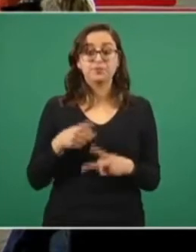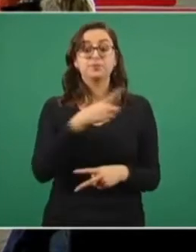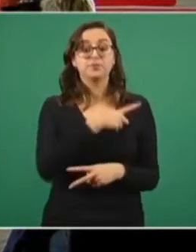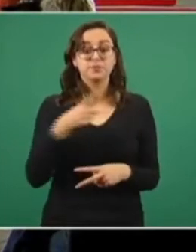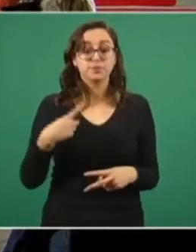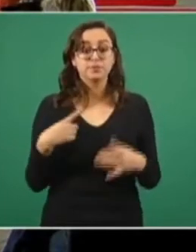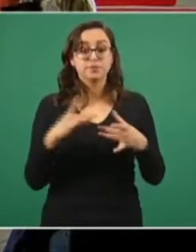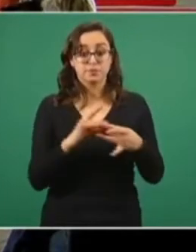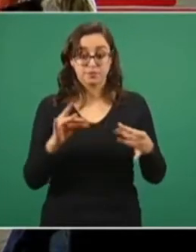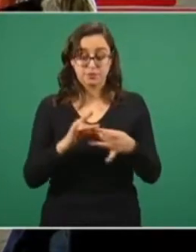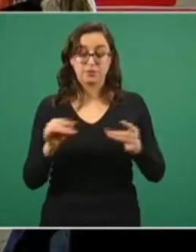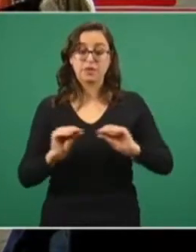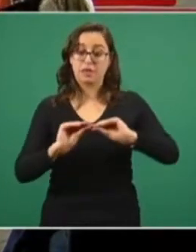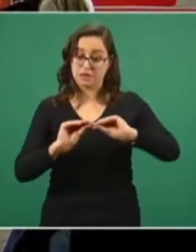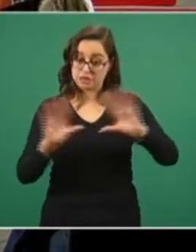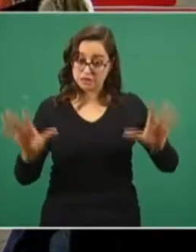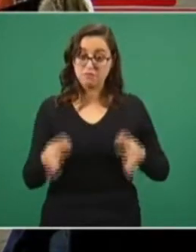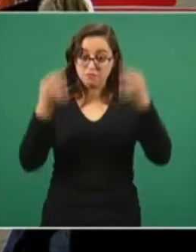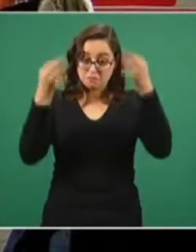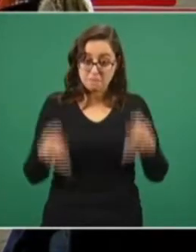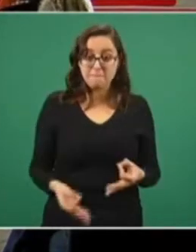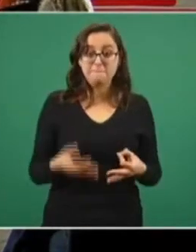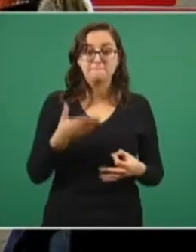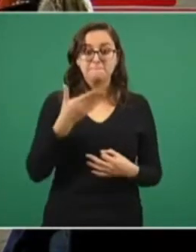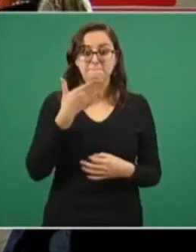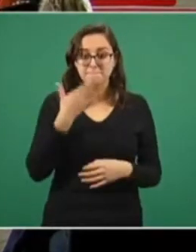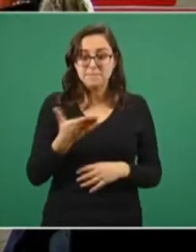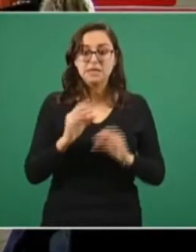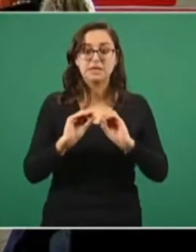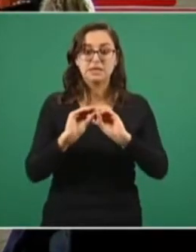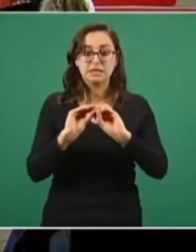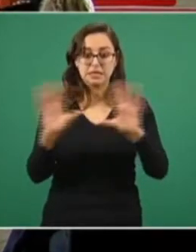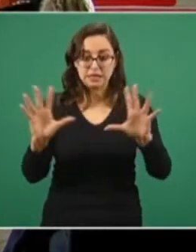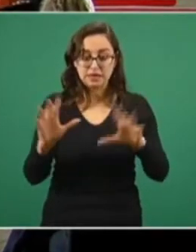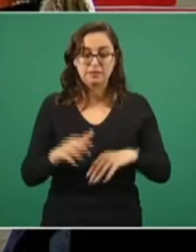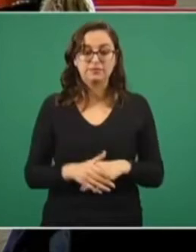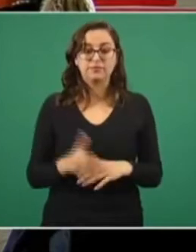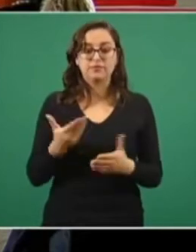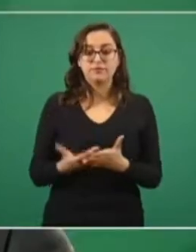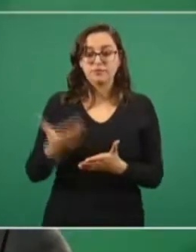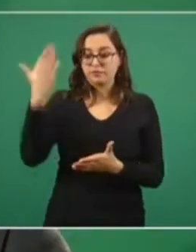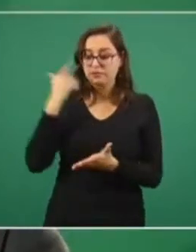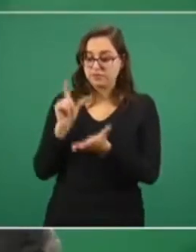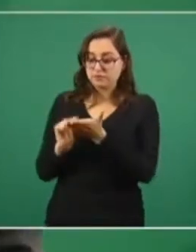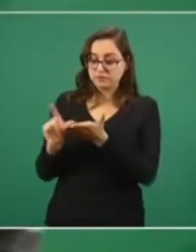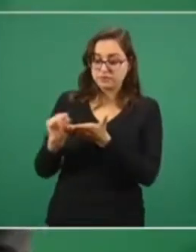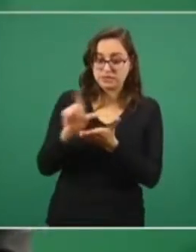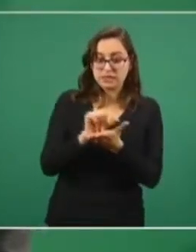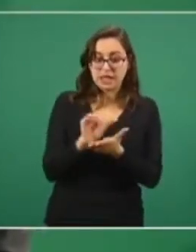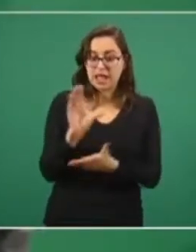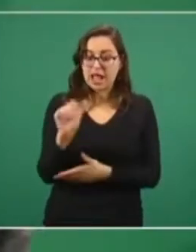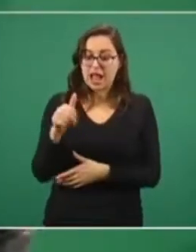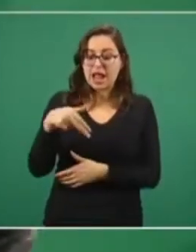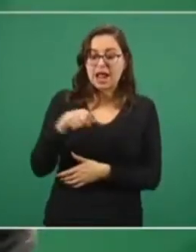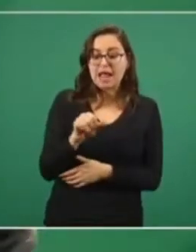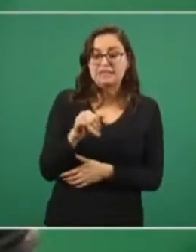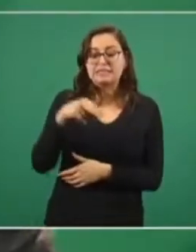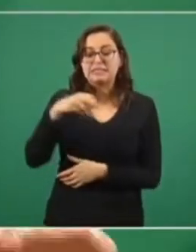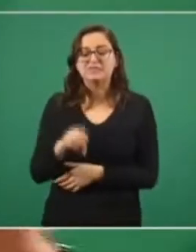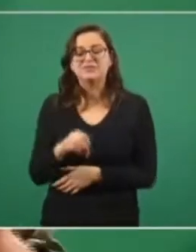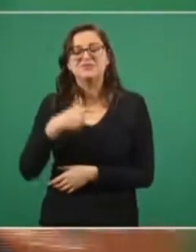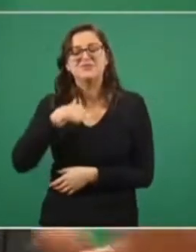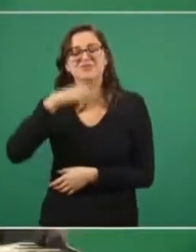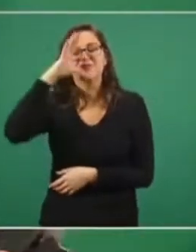de manera formal y explícita, cuando yo puse en el Twitter CanSino fue un error de